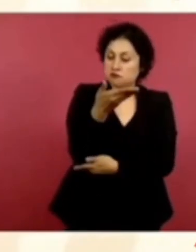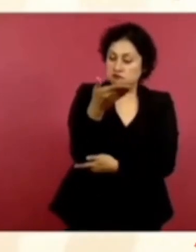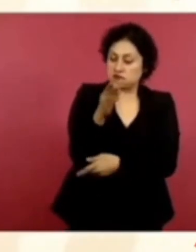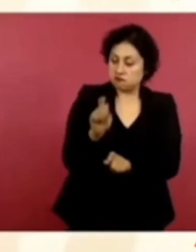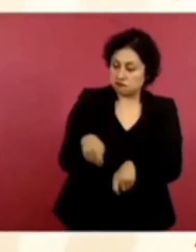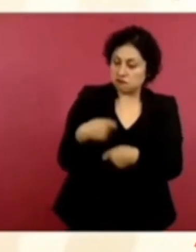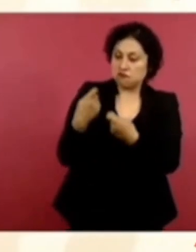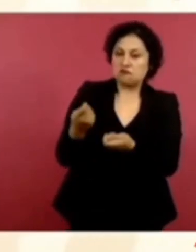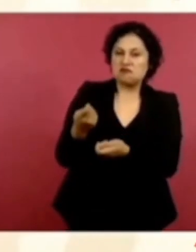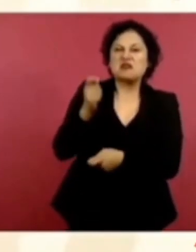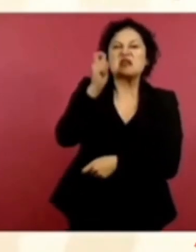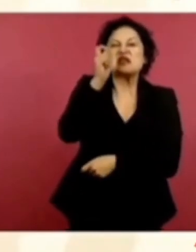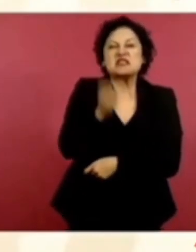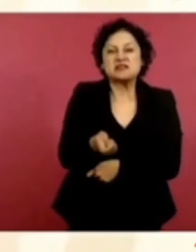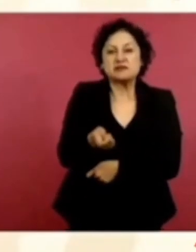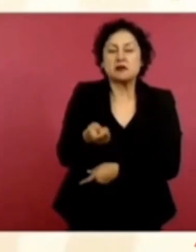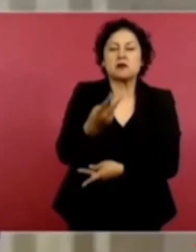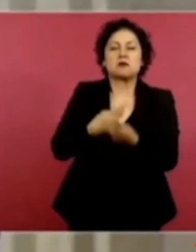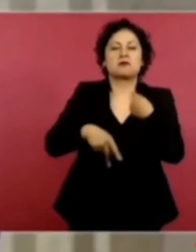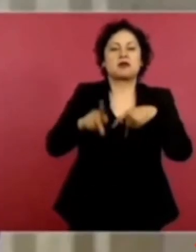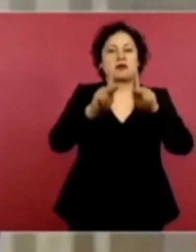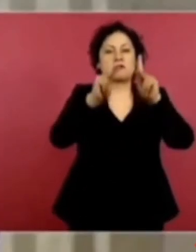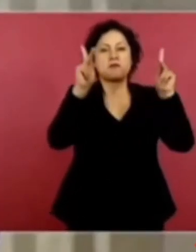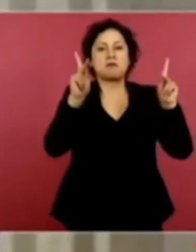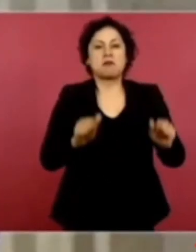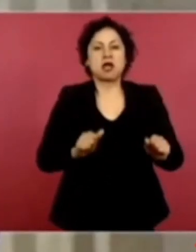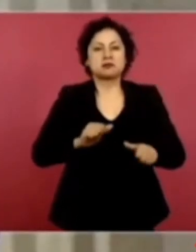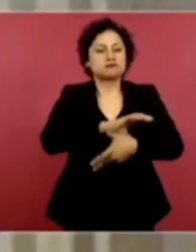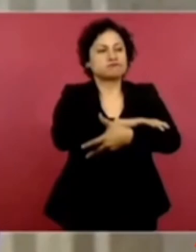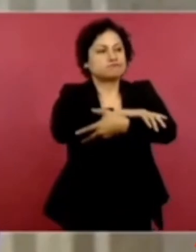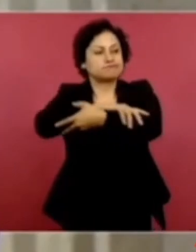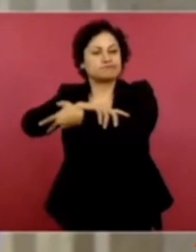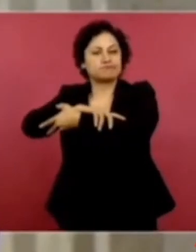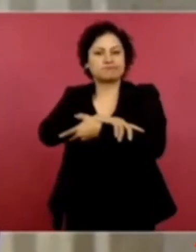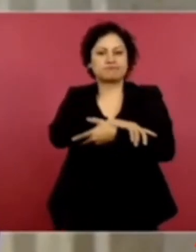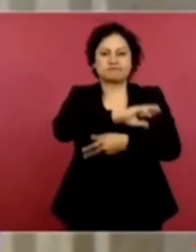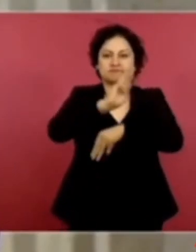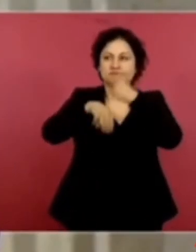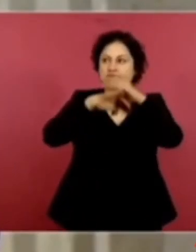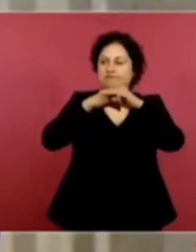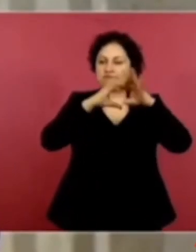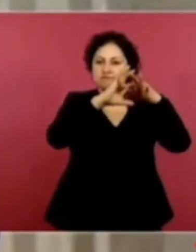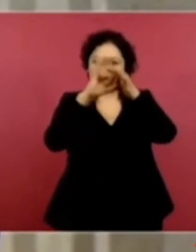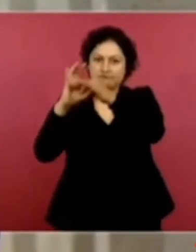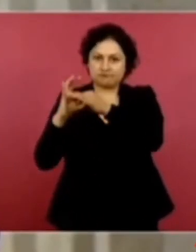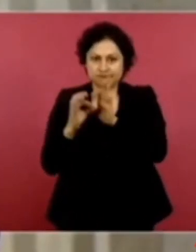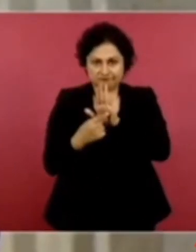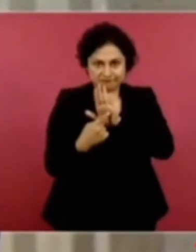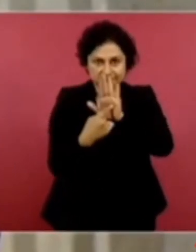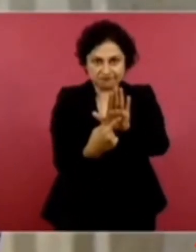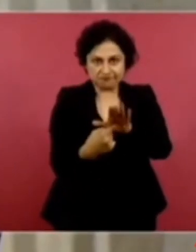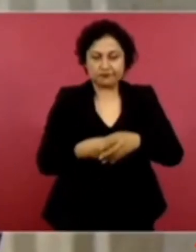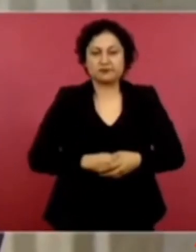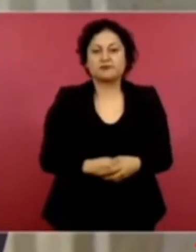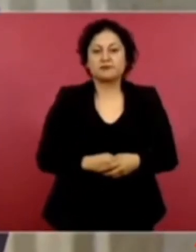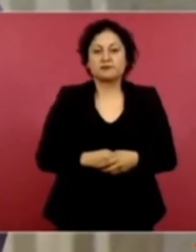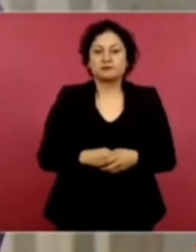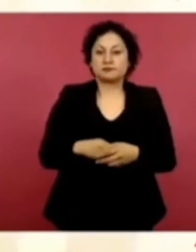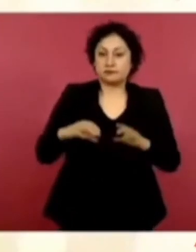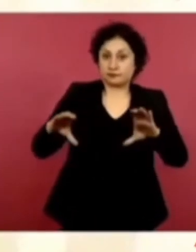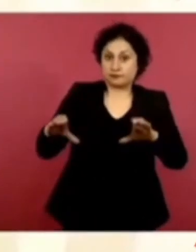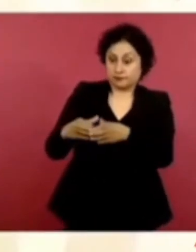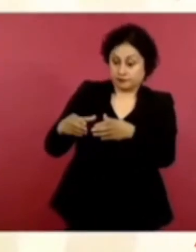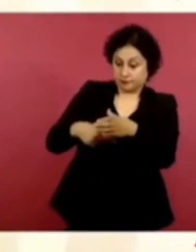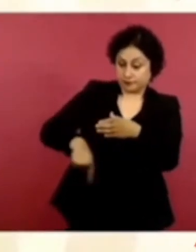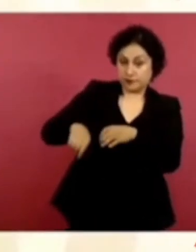fraternidad para con los pueblos del mundo. A nuestra delegación deportiva